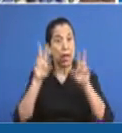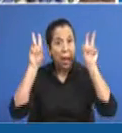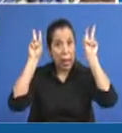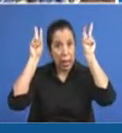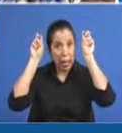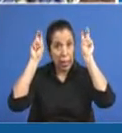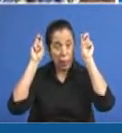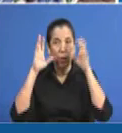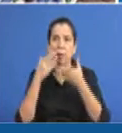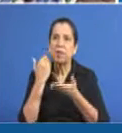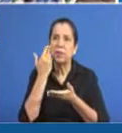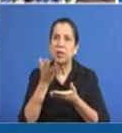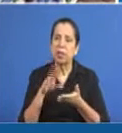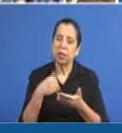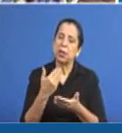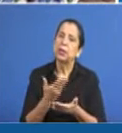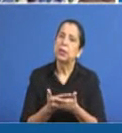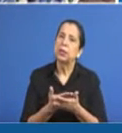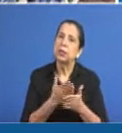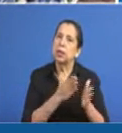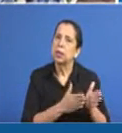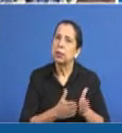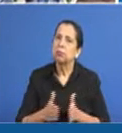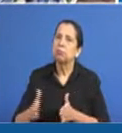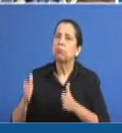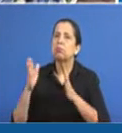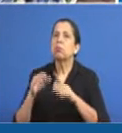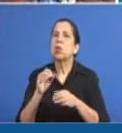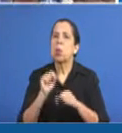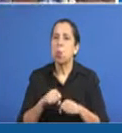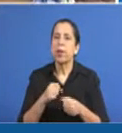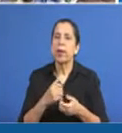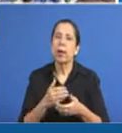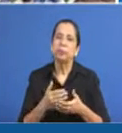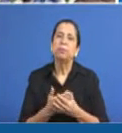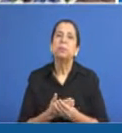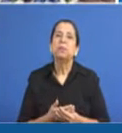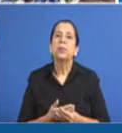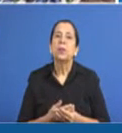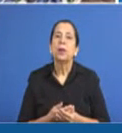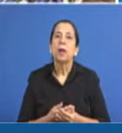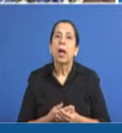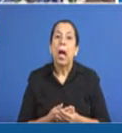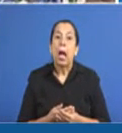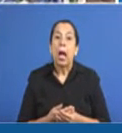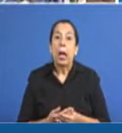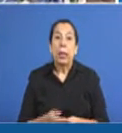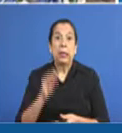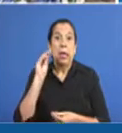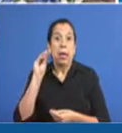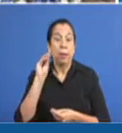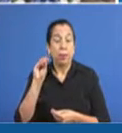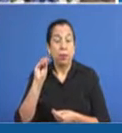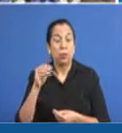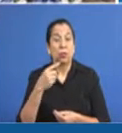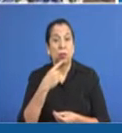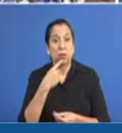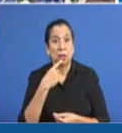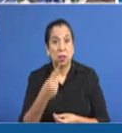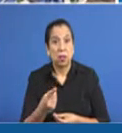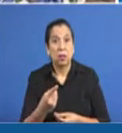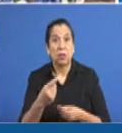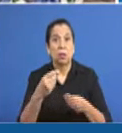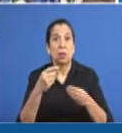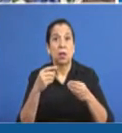a facilitar ese periodo de consultas a sus clientes en buena hora. Así es, y el llamado que se le hace a la población,